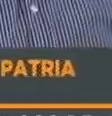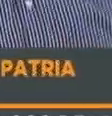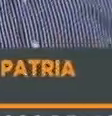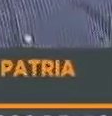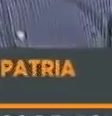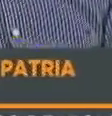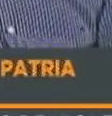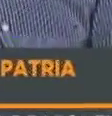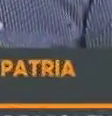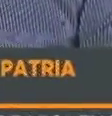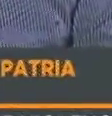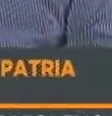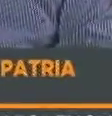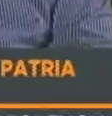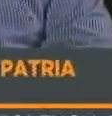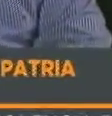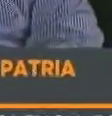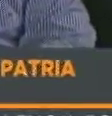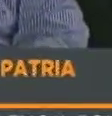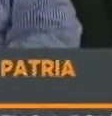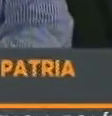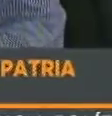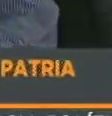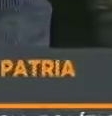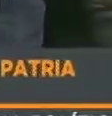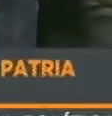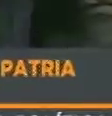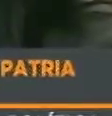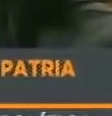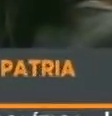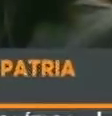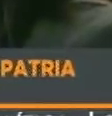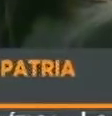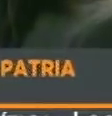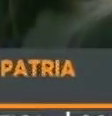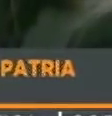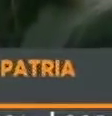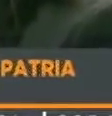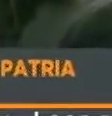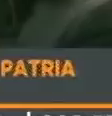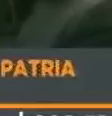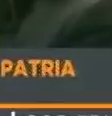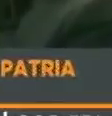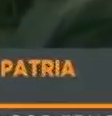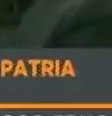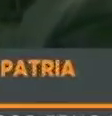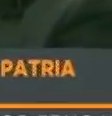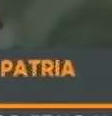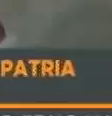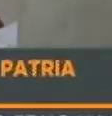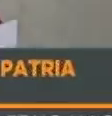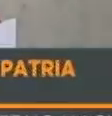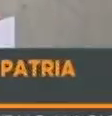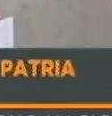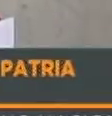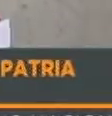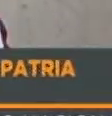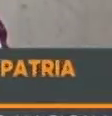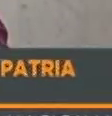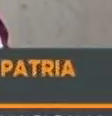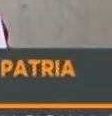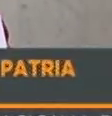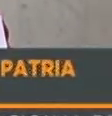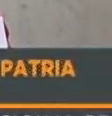empezando bien, muy bien. Agradezco a todo el Gran Polo Patriótico, al Partido Socialista Unido